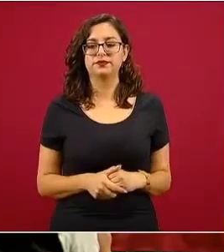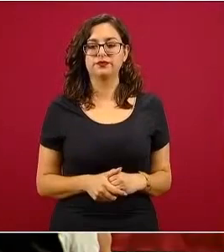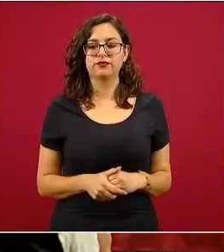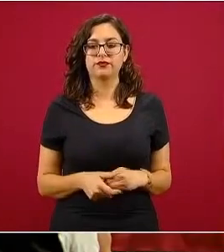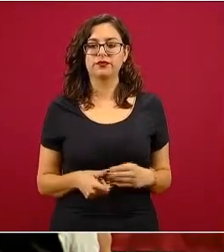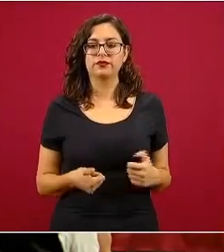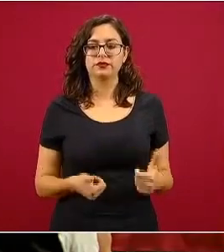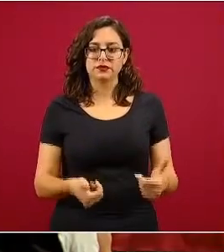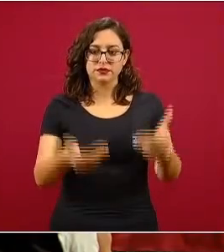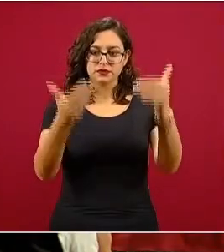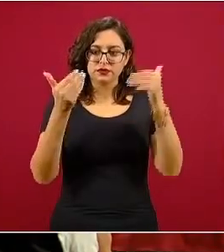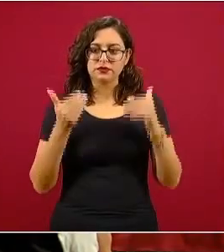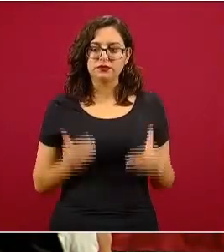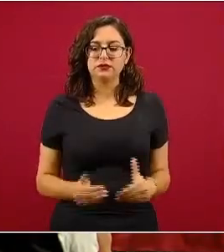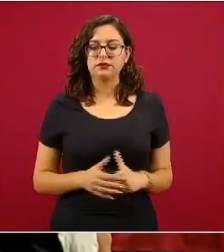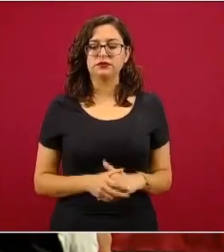diapositiva.